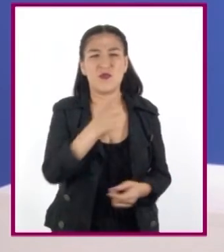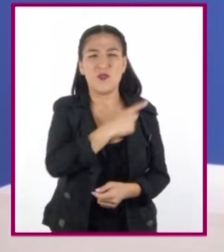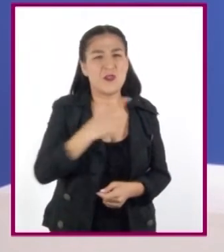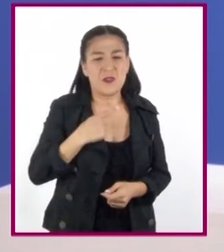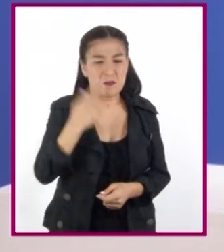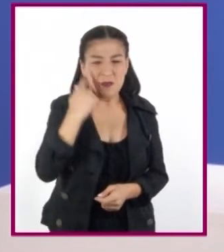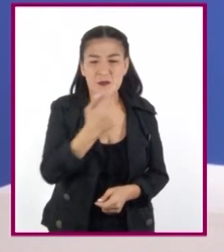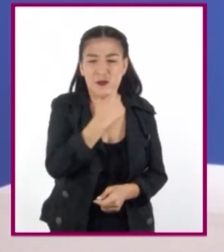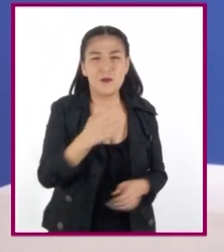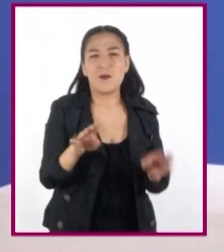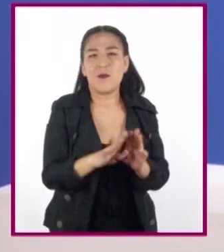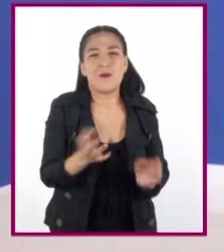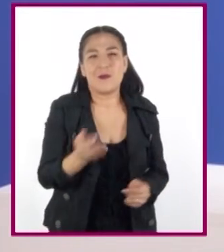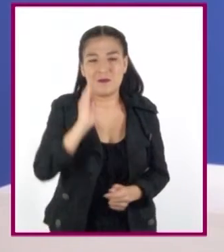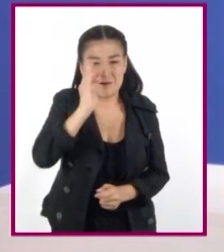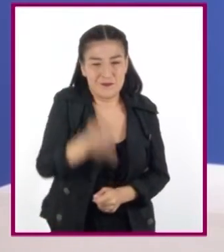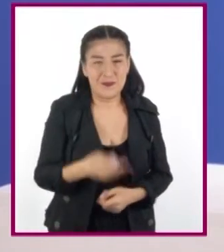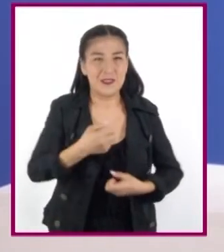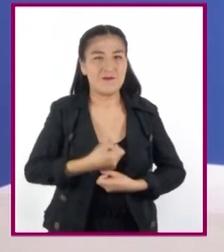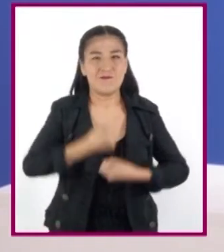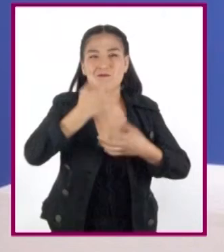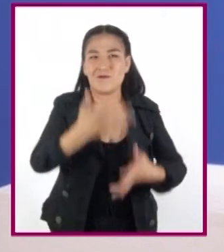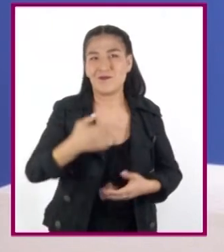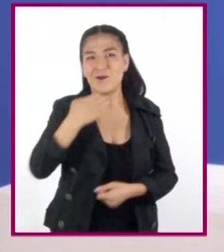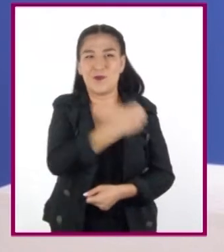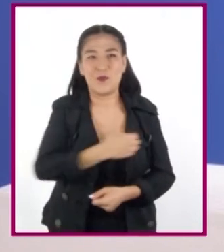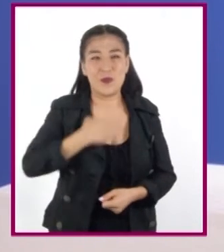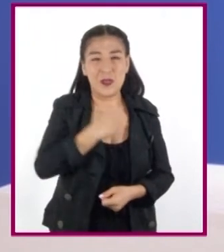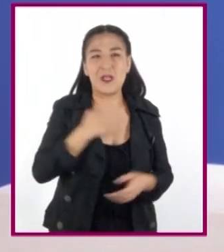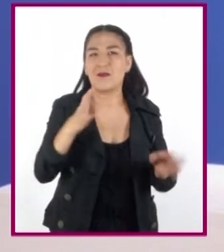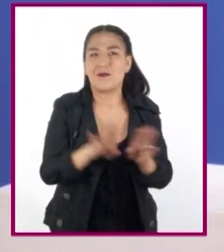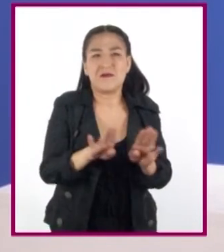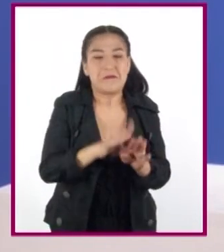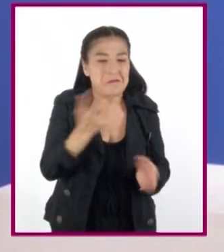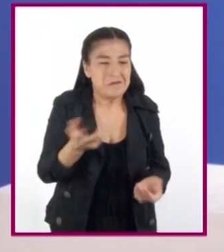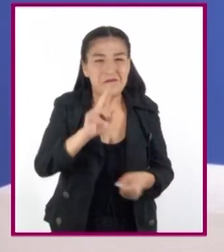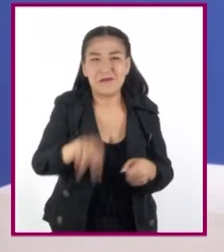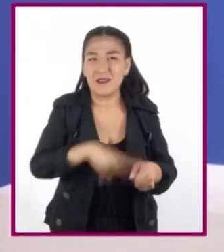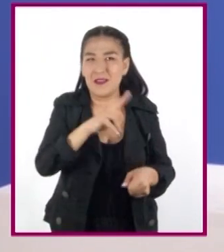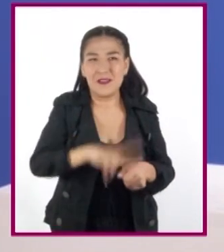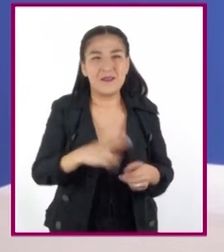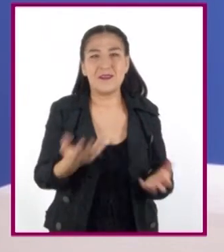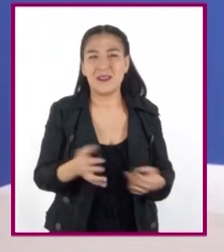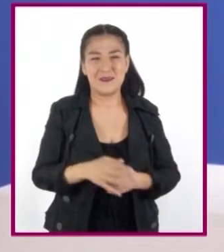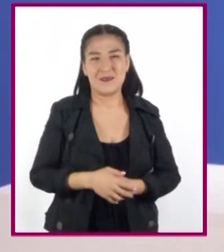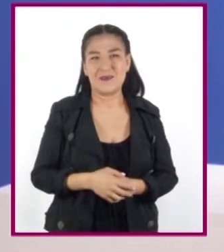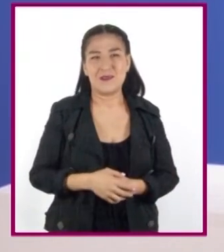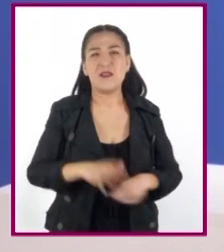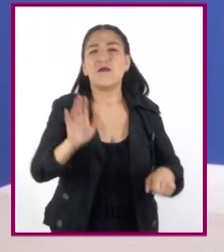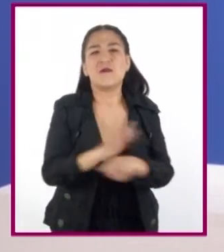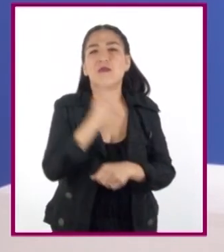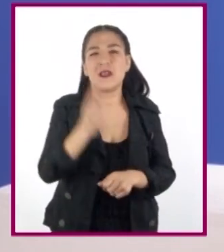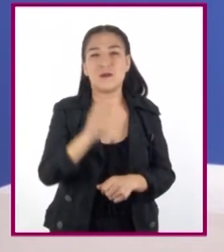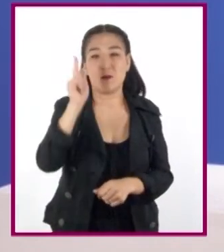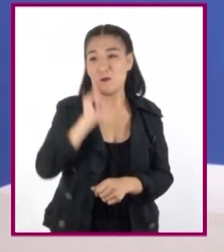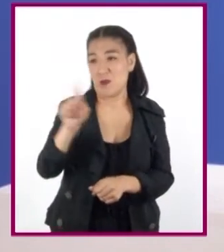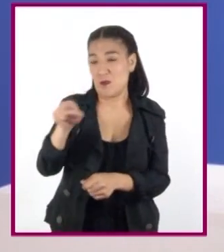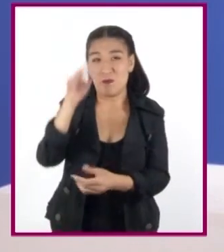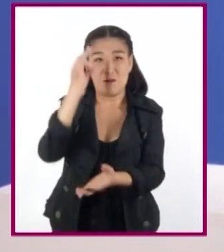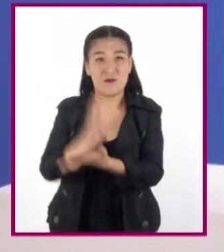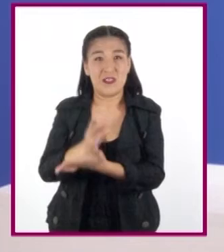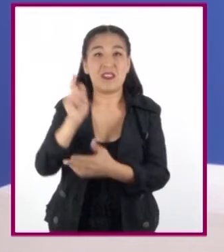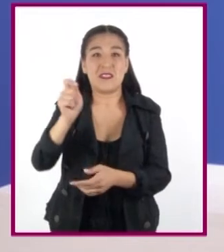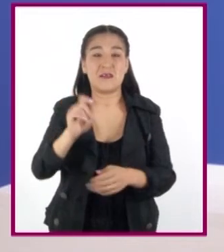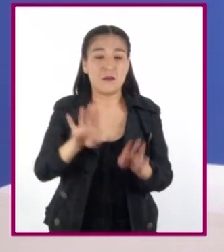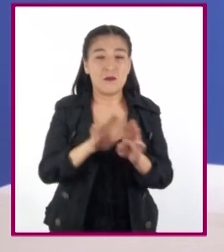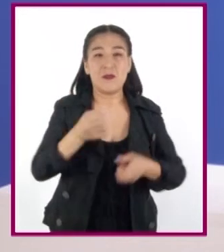si es una forma de expresar sus emociones y es algo natural? ¿Por qué únicamente las mujeres pueden